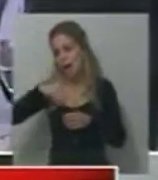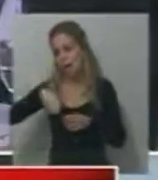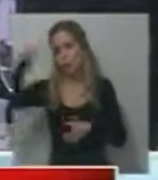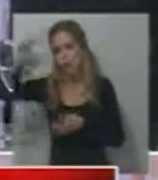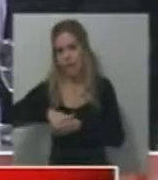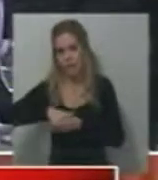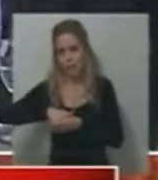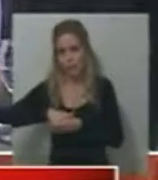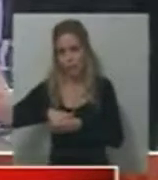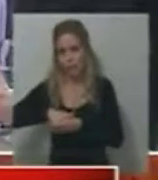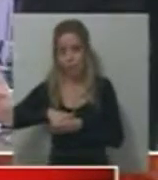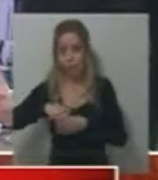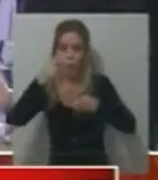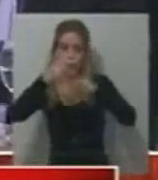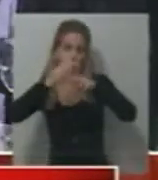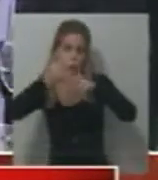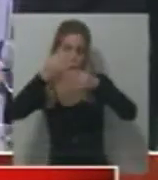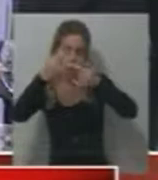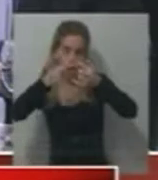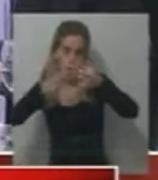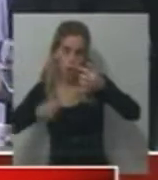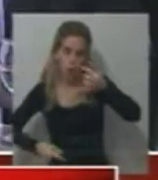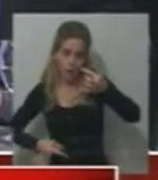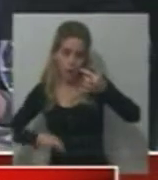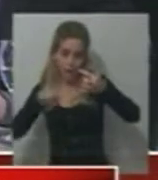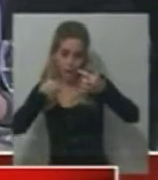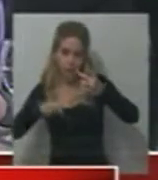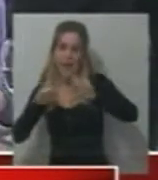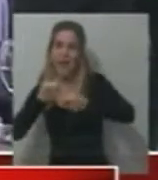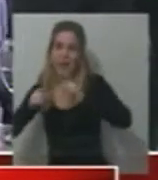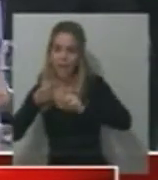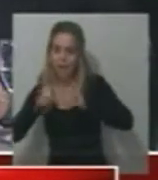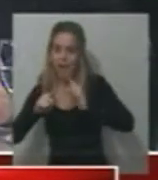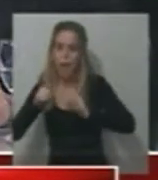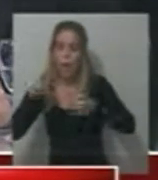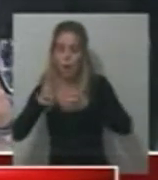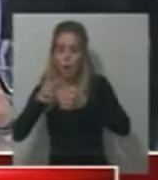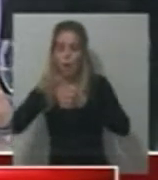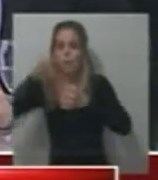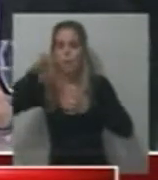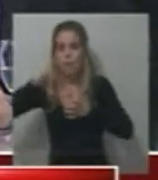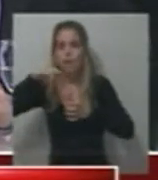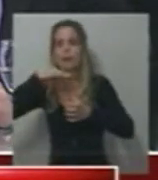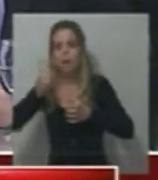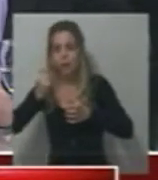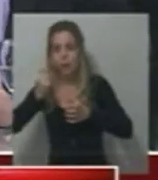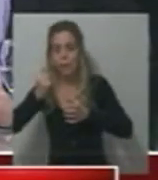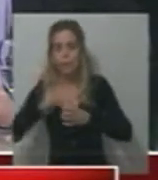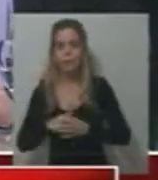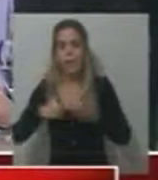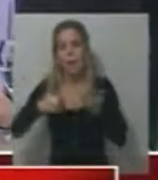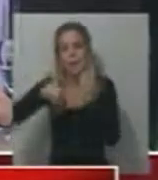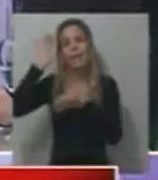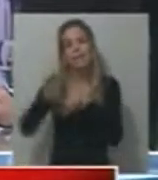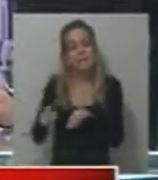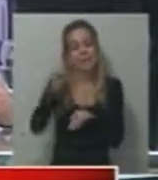Grande, pero te estoy dando nombres, ¿sí? Que bueno, están dentro del ala más moderada, más racional para algunos, que están intentando